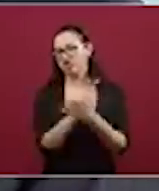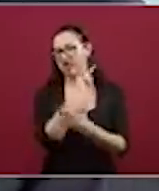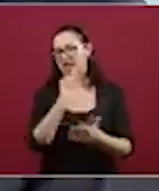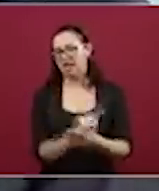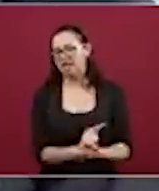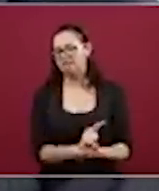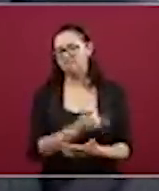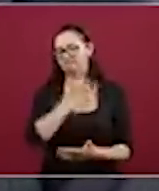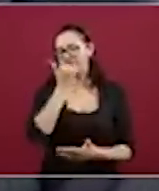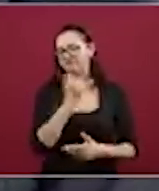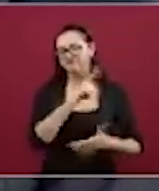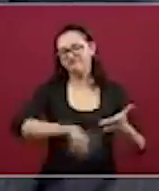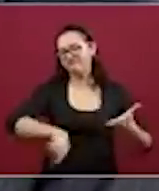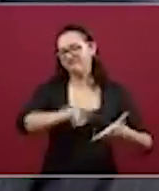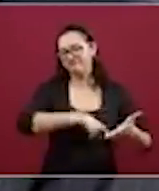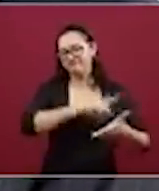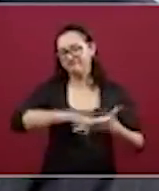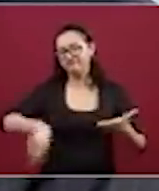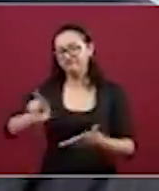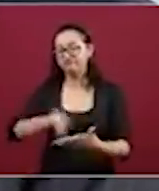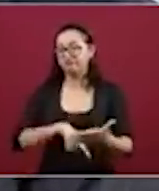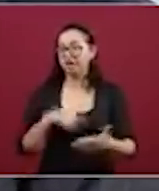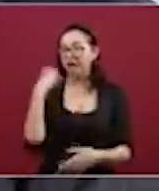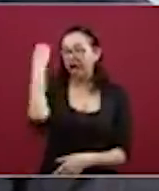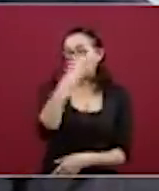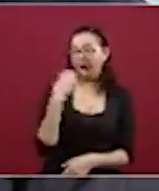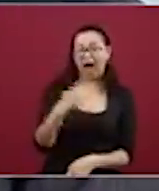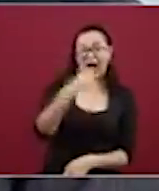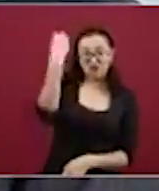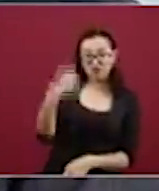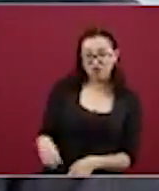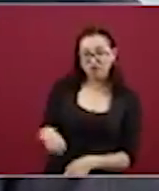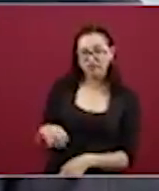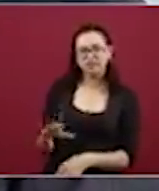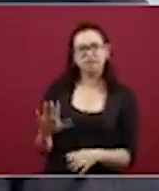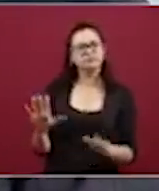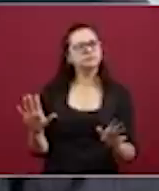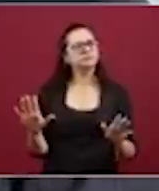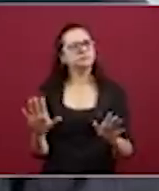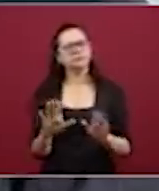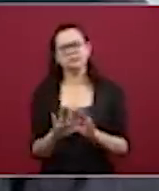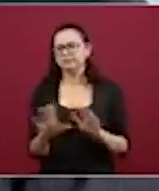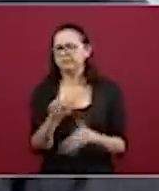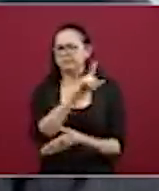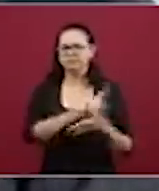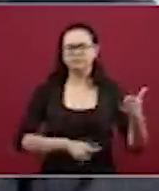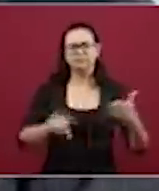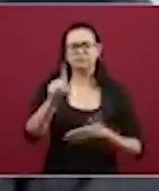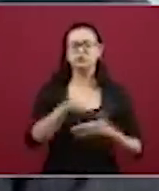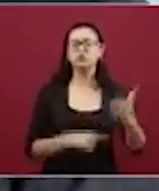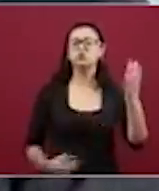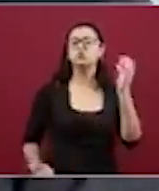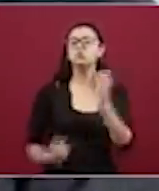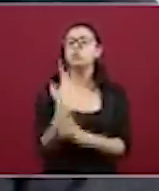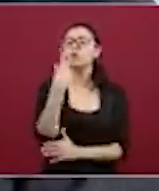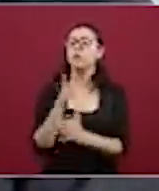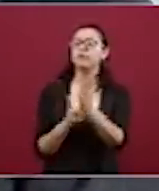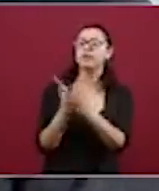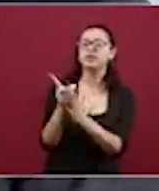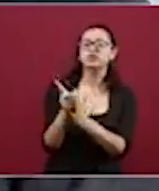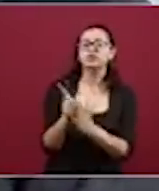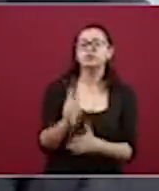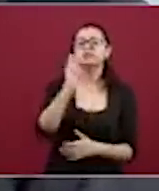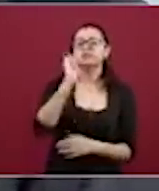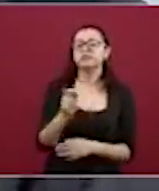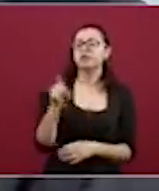evaluaciones punitivas ni obligatorias, sino que habrá un nuevo derecho docente. Los maestros van a tener derecho